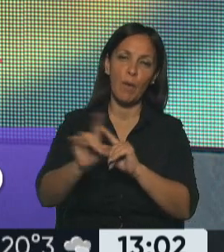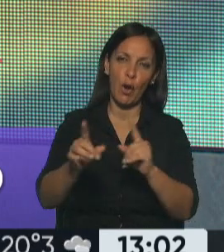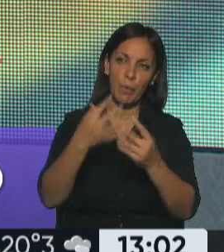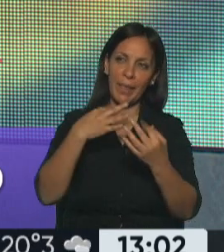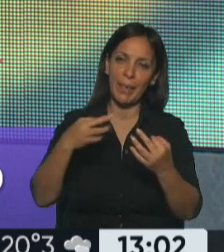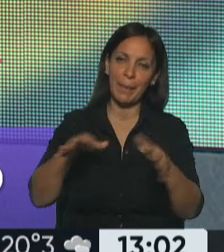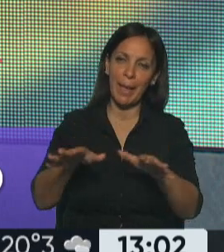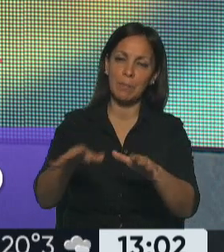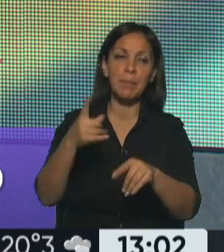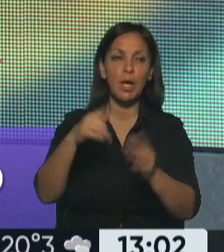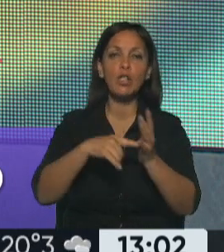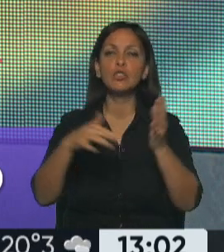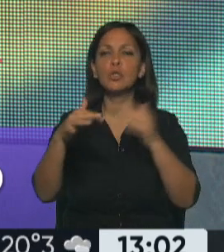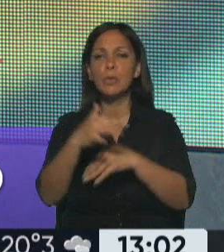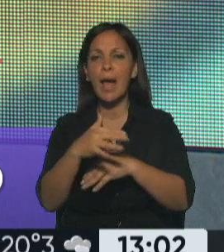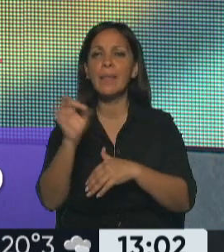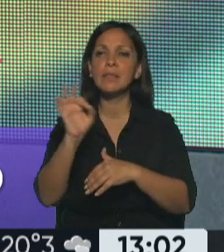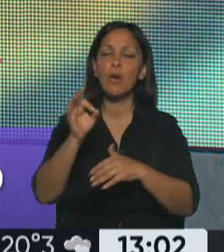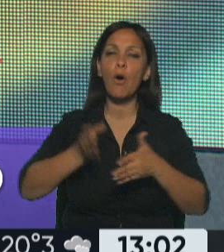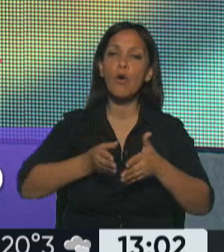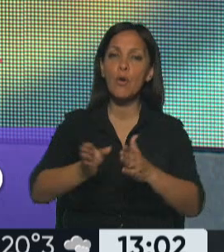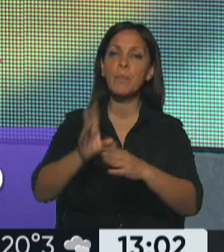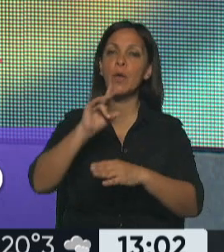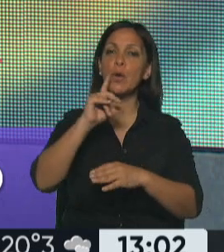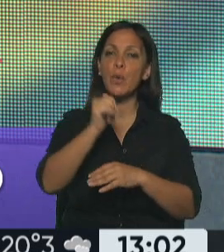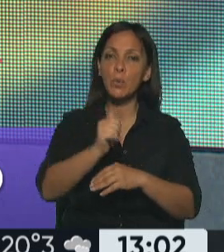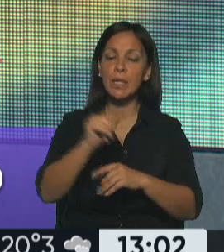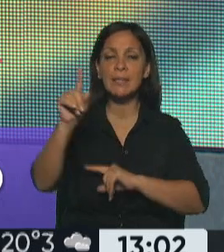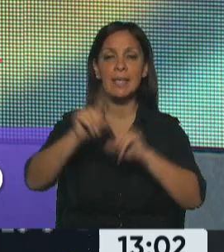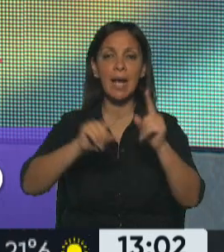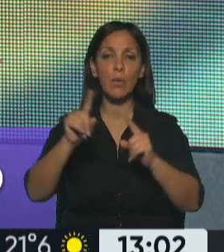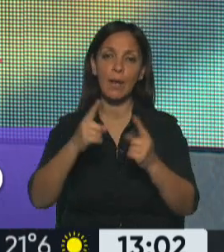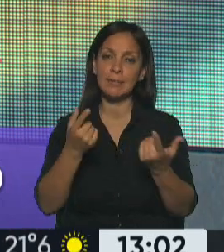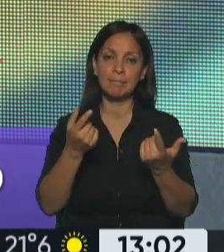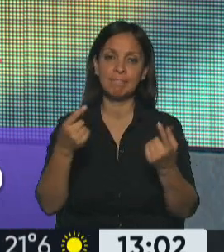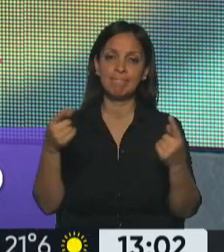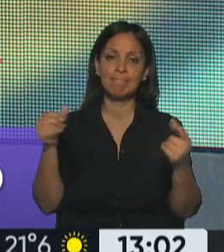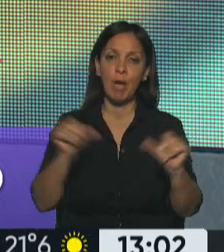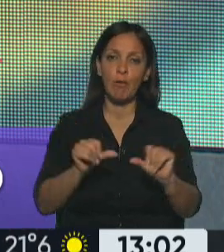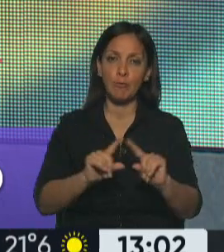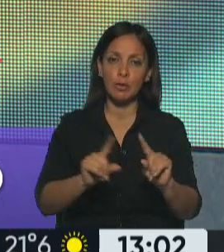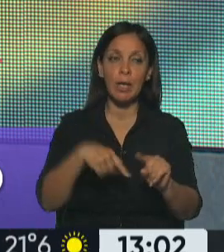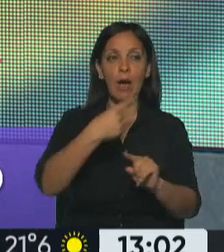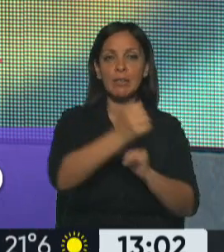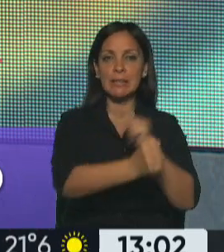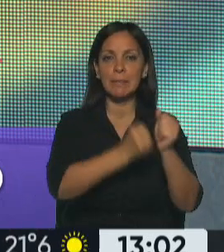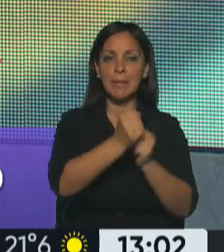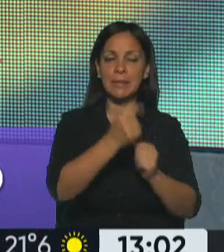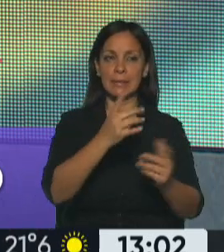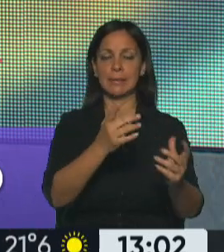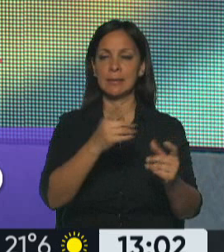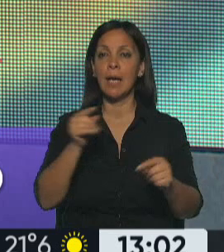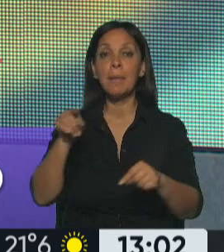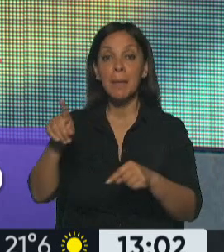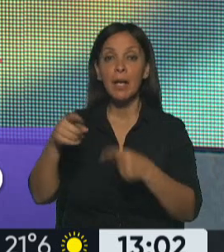pero ciudades o rutas que no son comercialmente eh redituables para otras empresas comerciales y que para una aerolínea de bandera